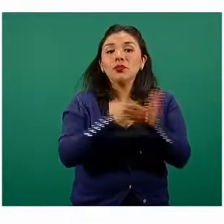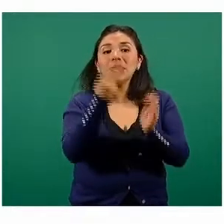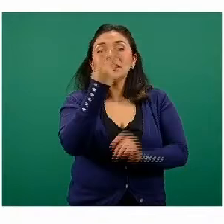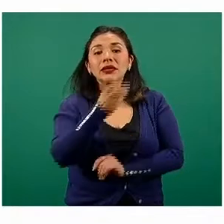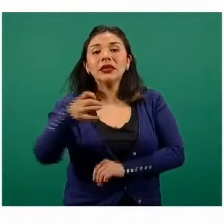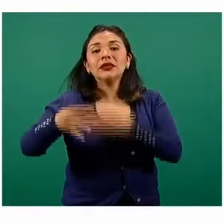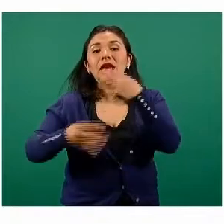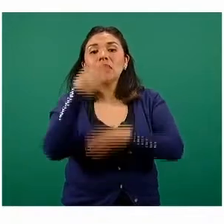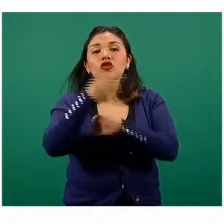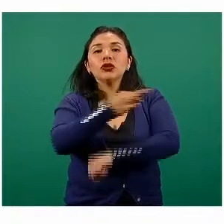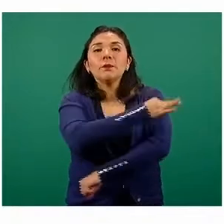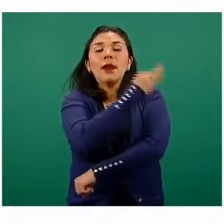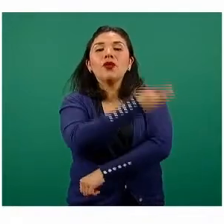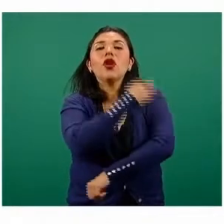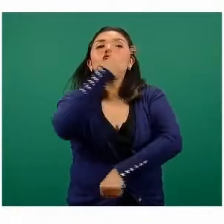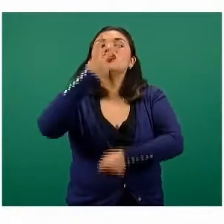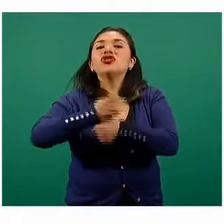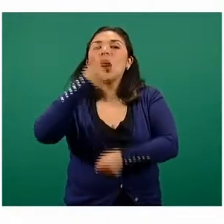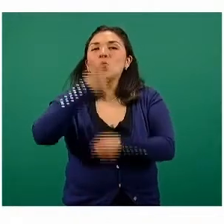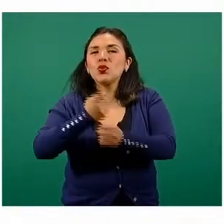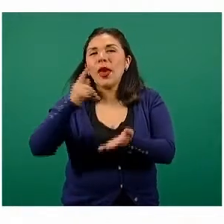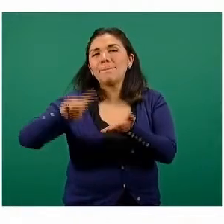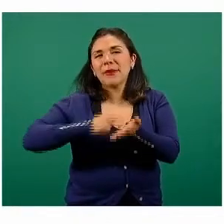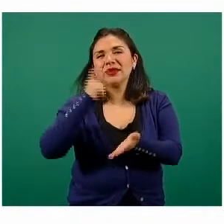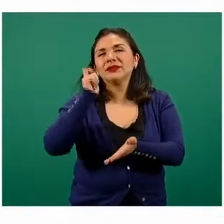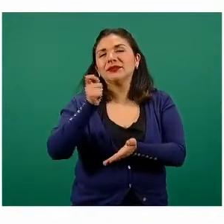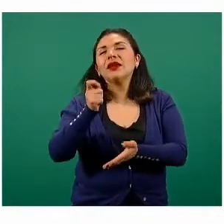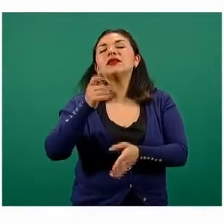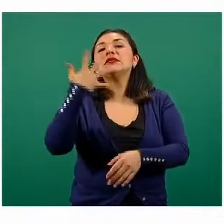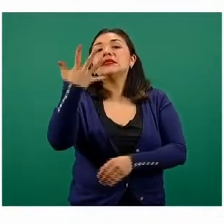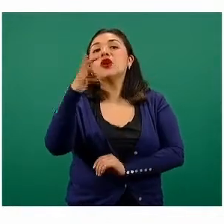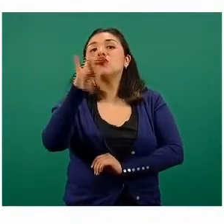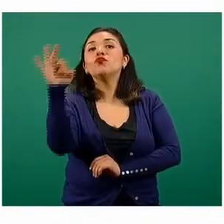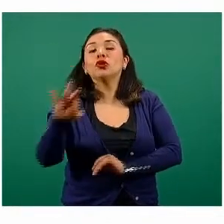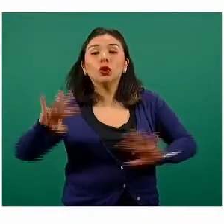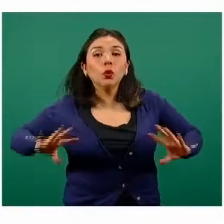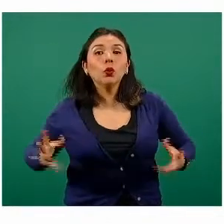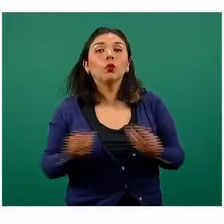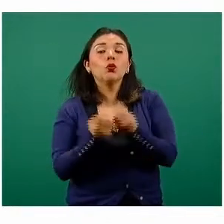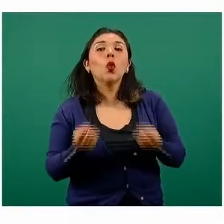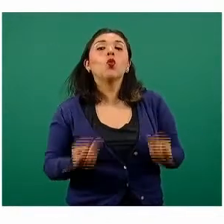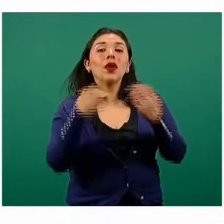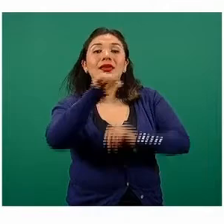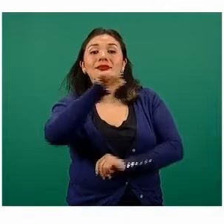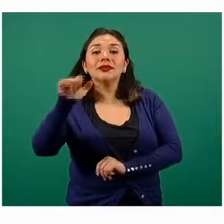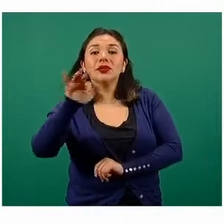31,314 segundas dosis. Esto representa un 5% del total de estas